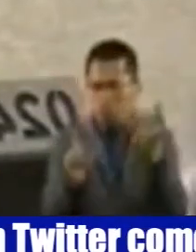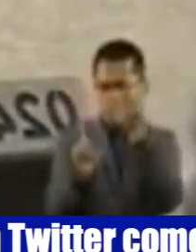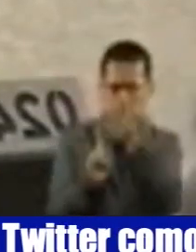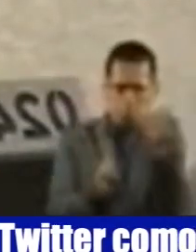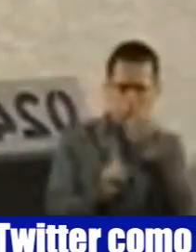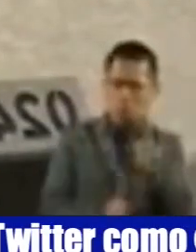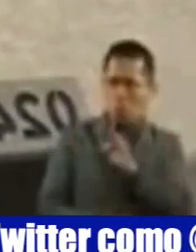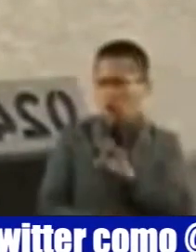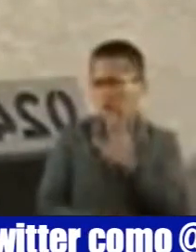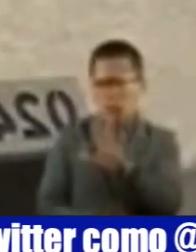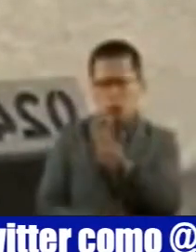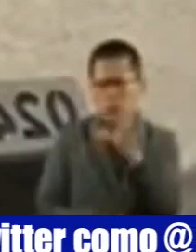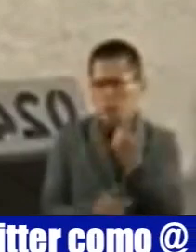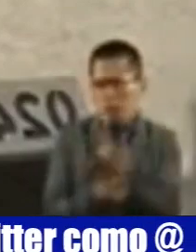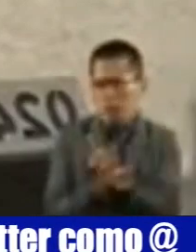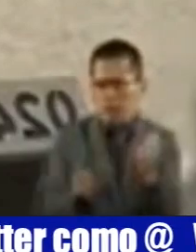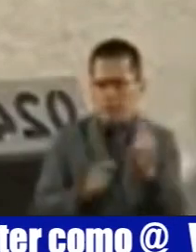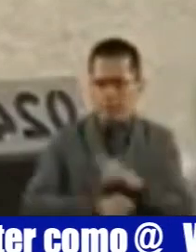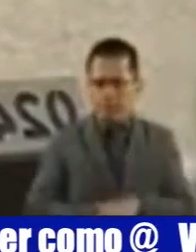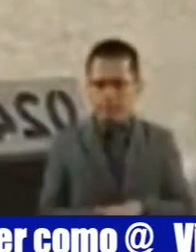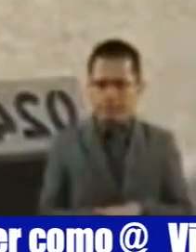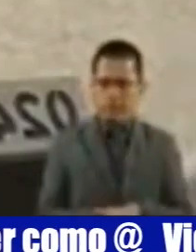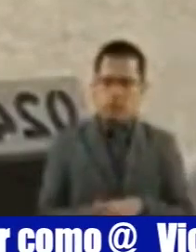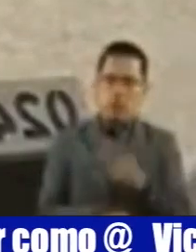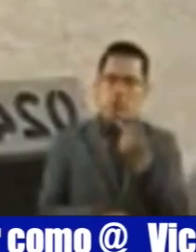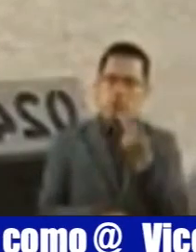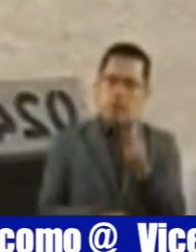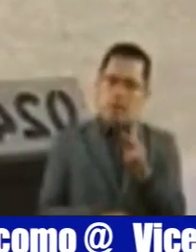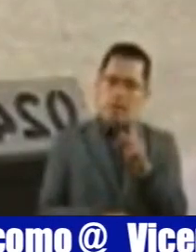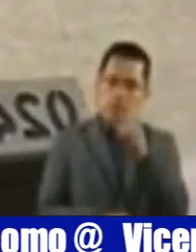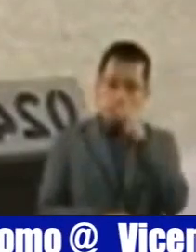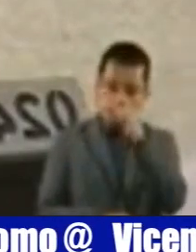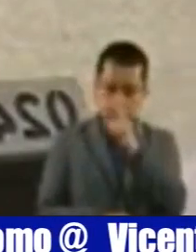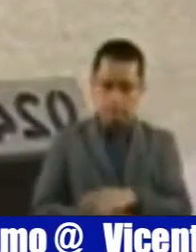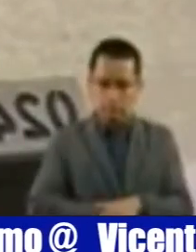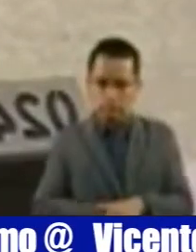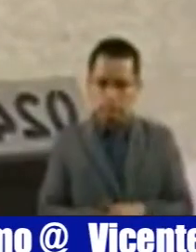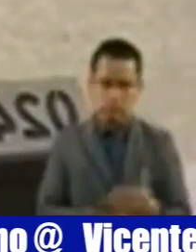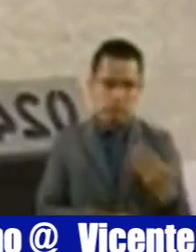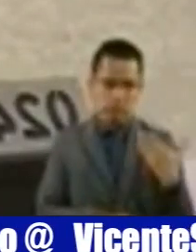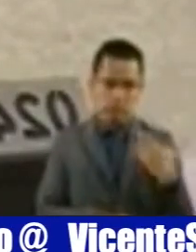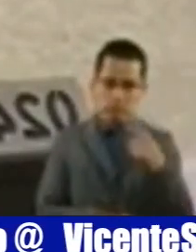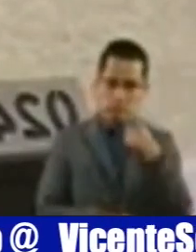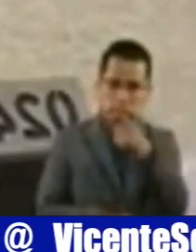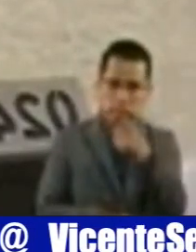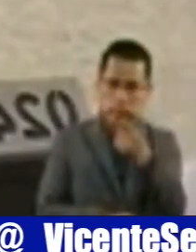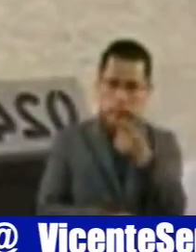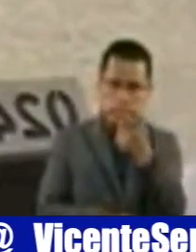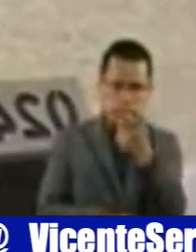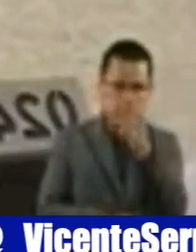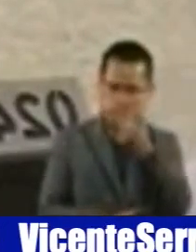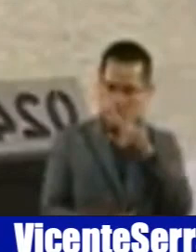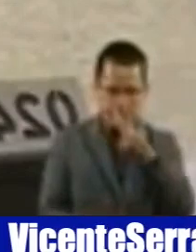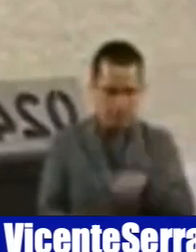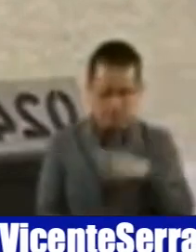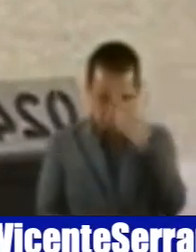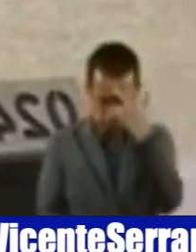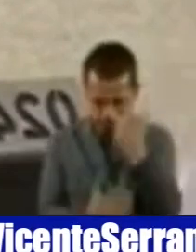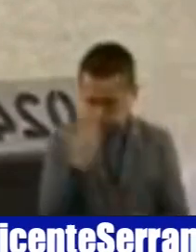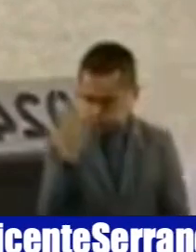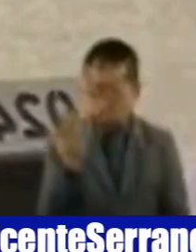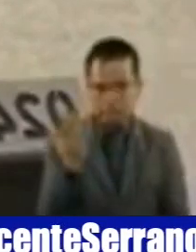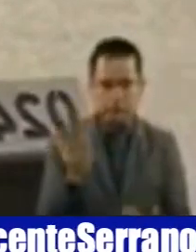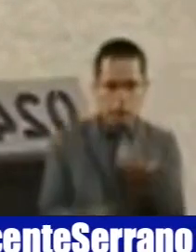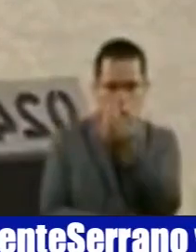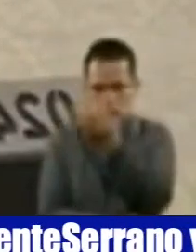exposición. Sin embargo, la majadería, la insolencia, la falta de respeto absoluto que acaba